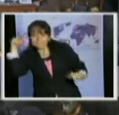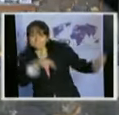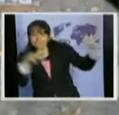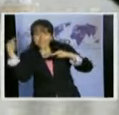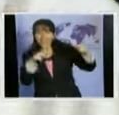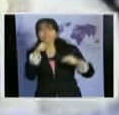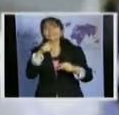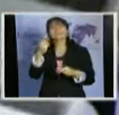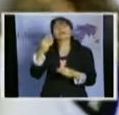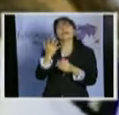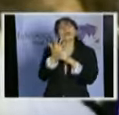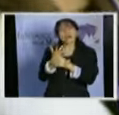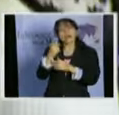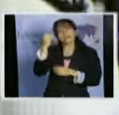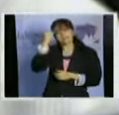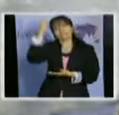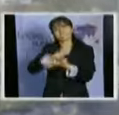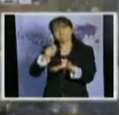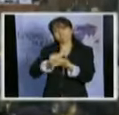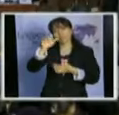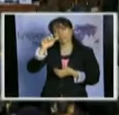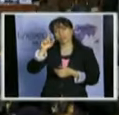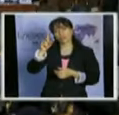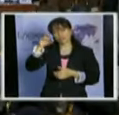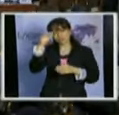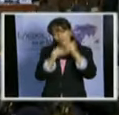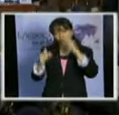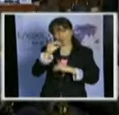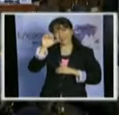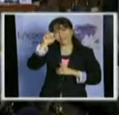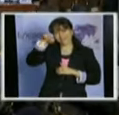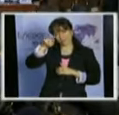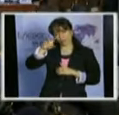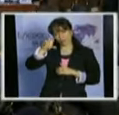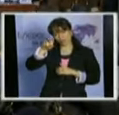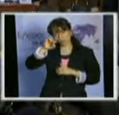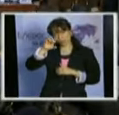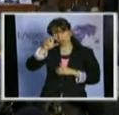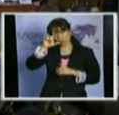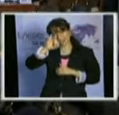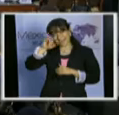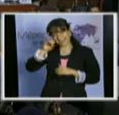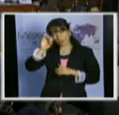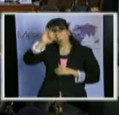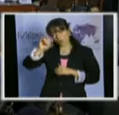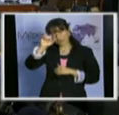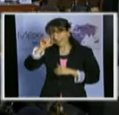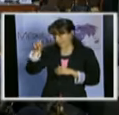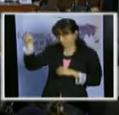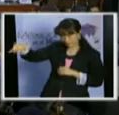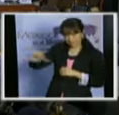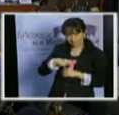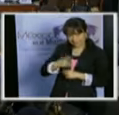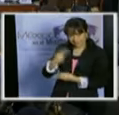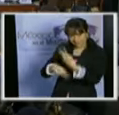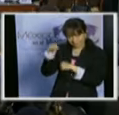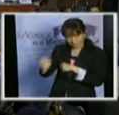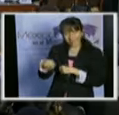doctor Antonio Alejo Jaime, que aquí está presente, y el otro es un texto que